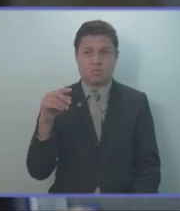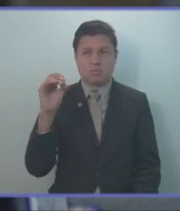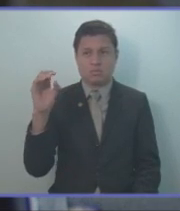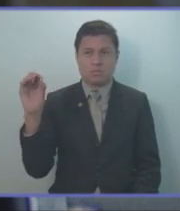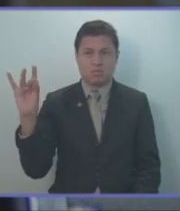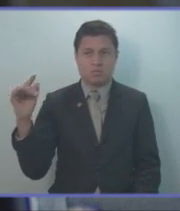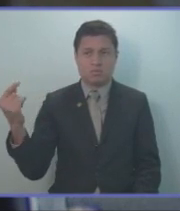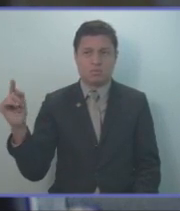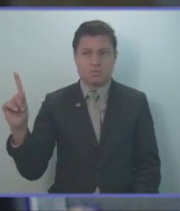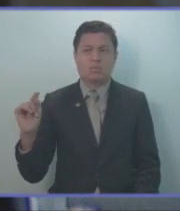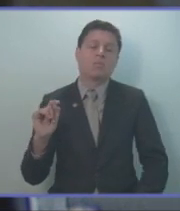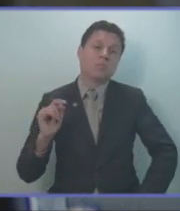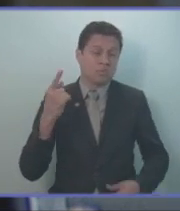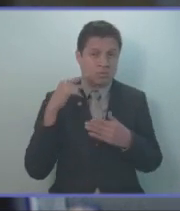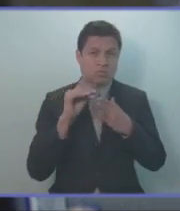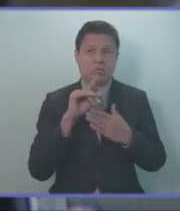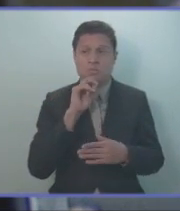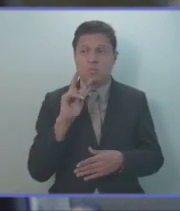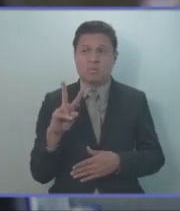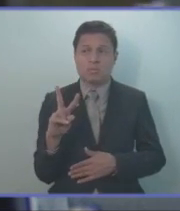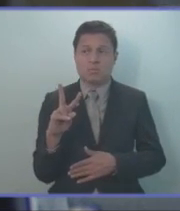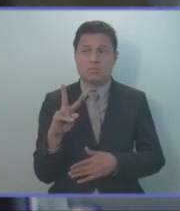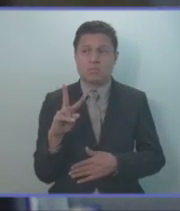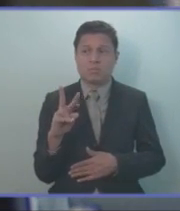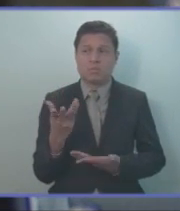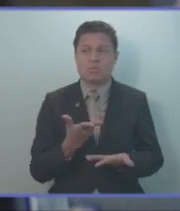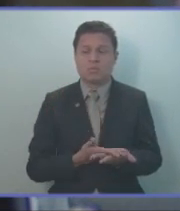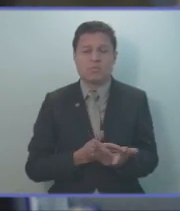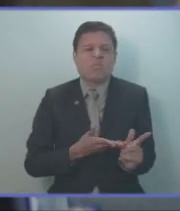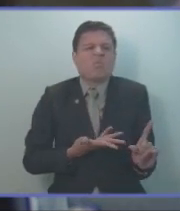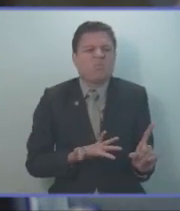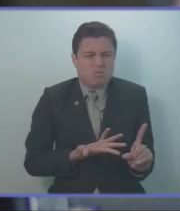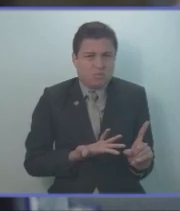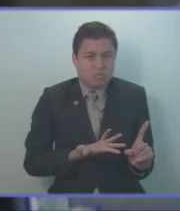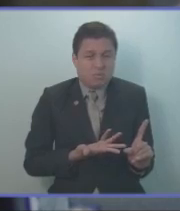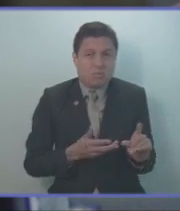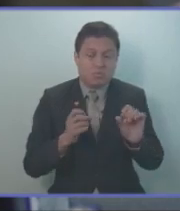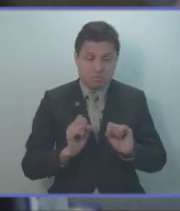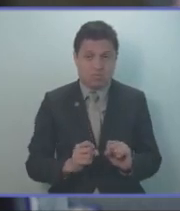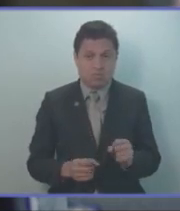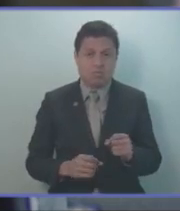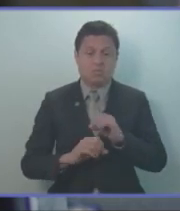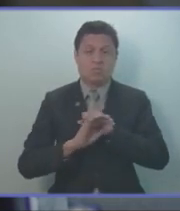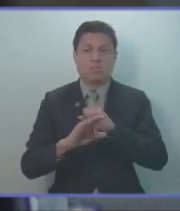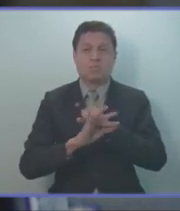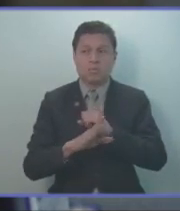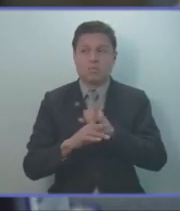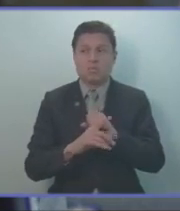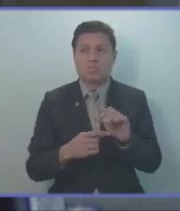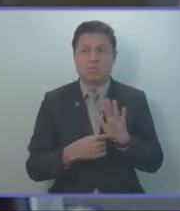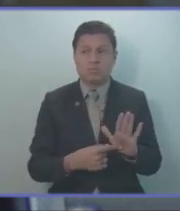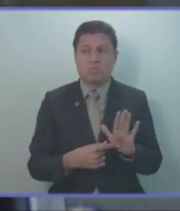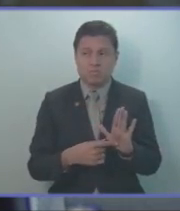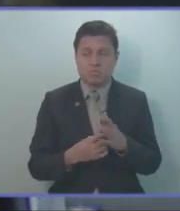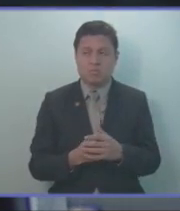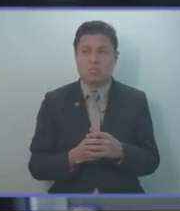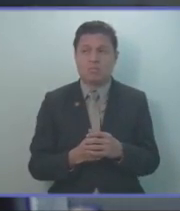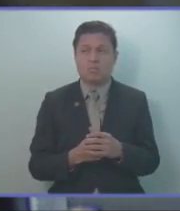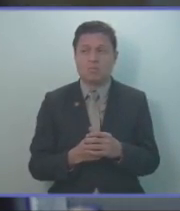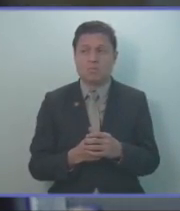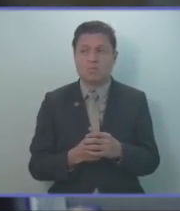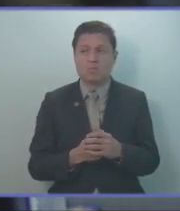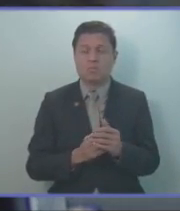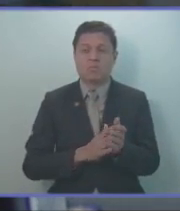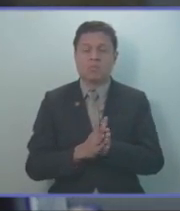1410-3-2008-1, moción de diputados del FMLN, en el sentido se emita pronunciamiento manifestando el deseo para